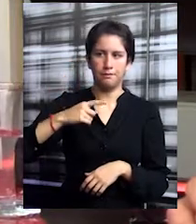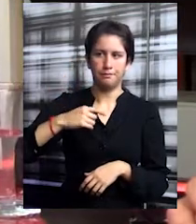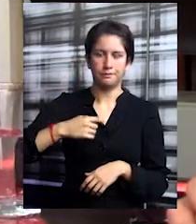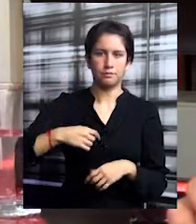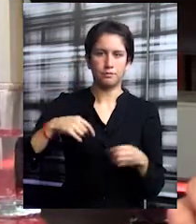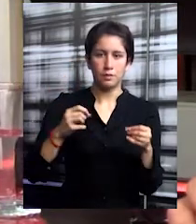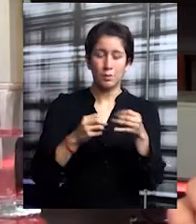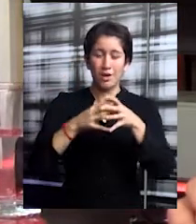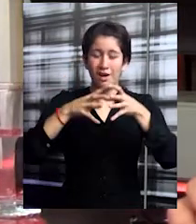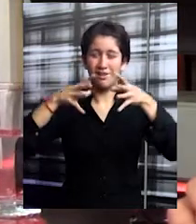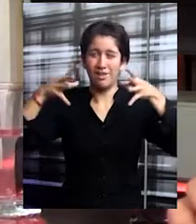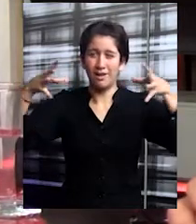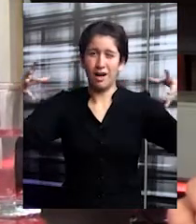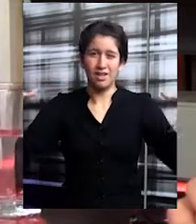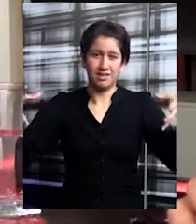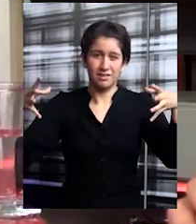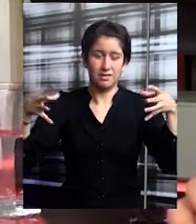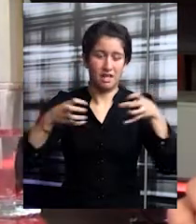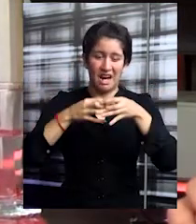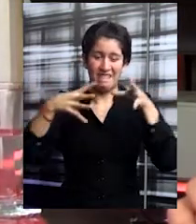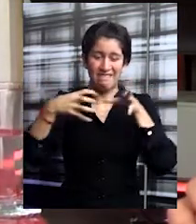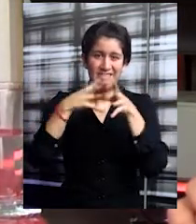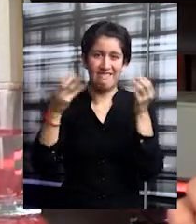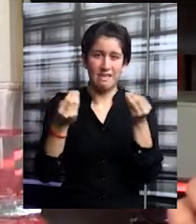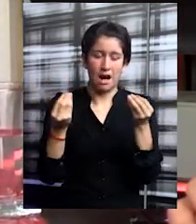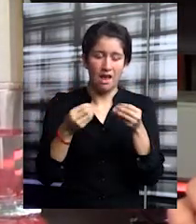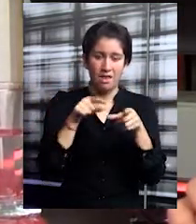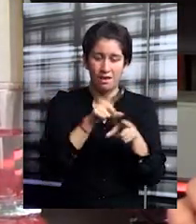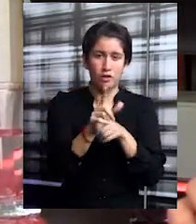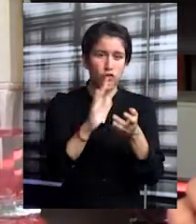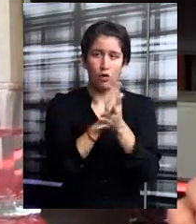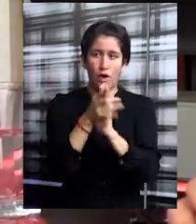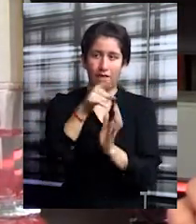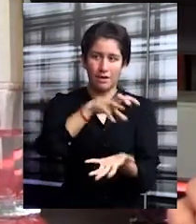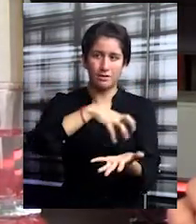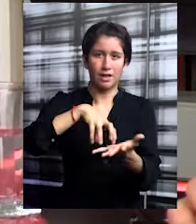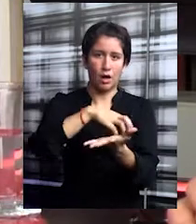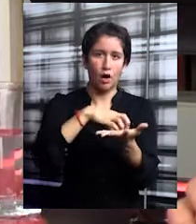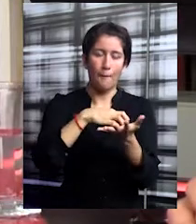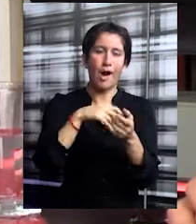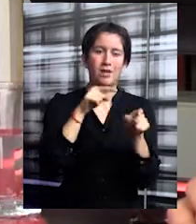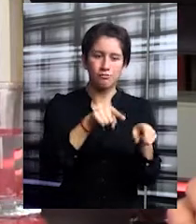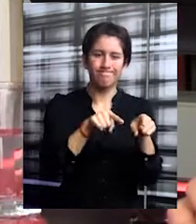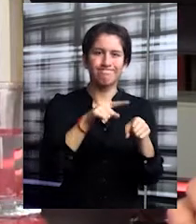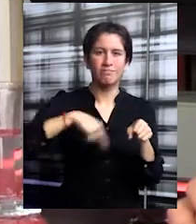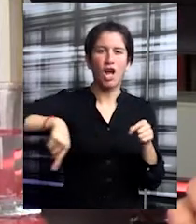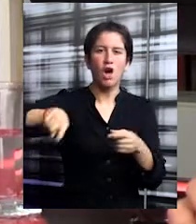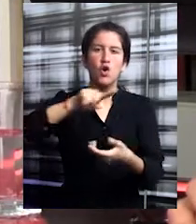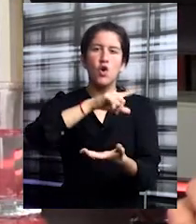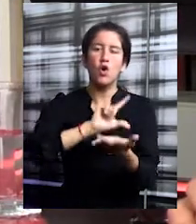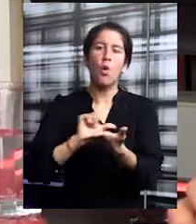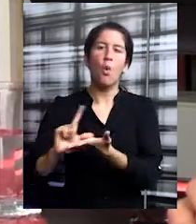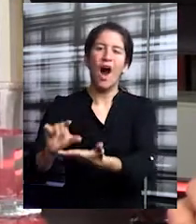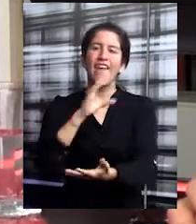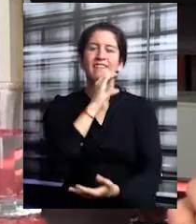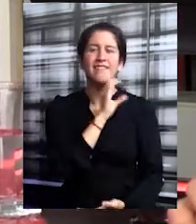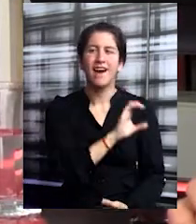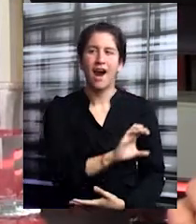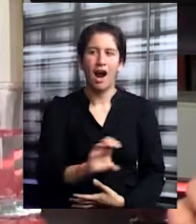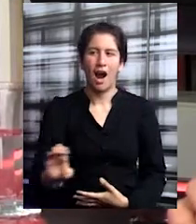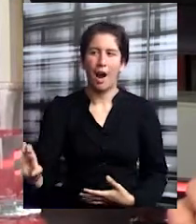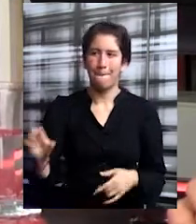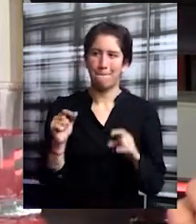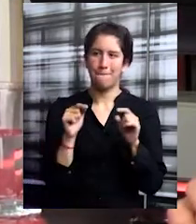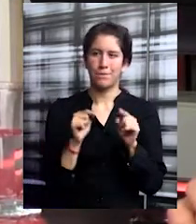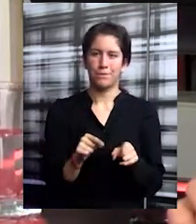cantidad de todas estas comunas, como la mía, y no solo la mía, sino que son comunas rurales, cuya única fuente de trabajo, por ejemplo, en mi comuna, yo me